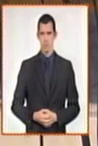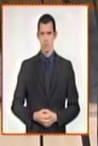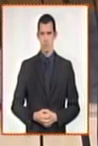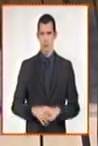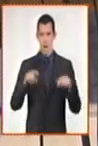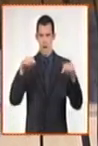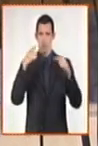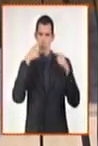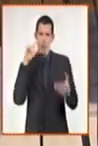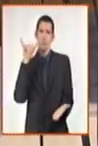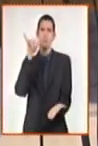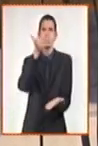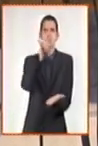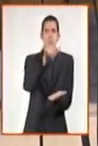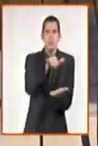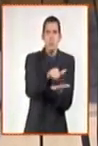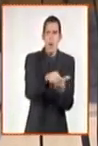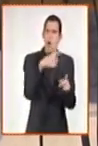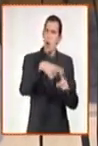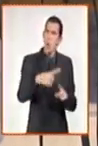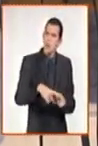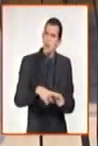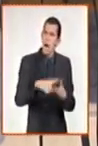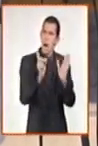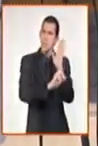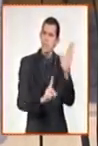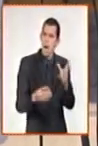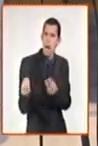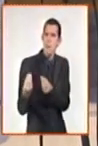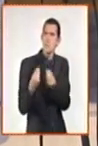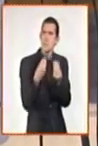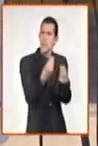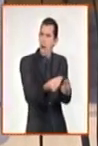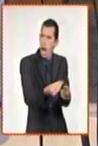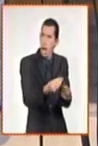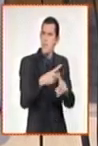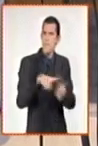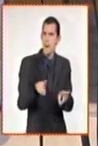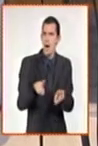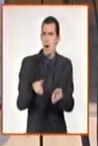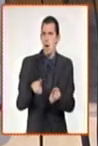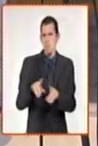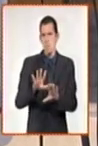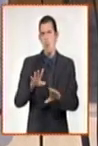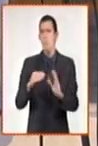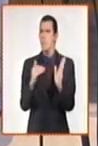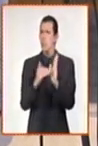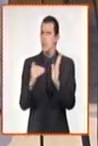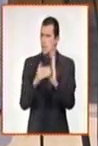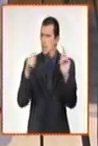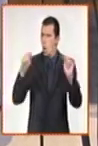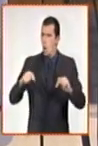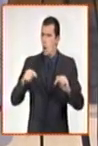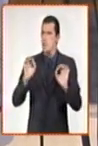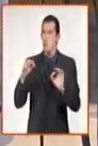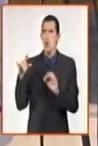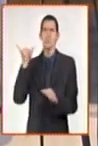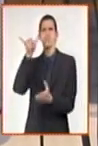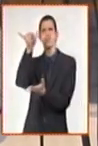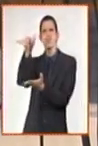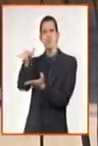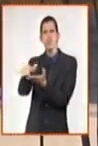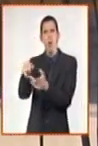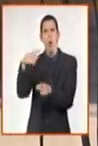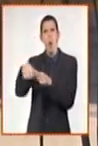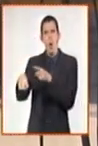aeropuerto, llegará otro avión, pero no con carga, no con material